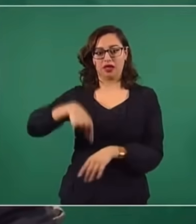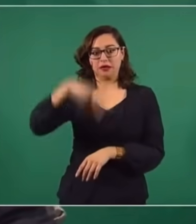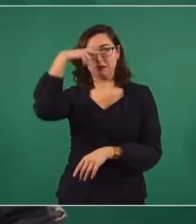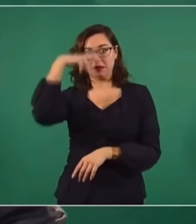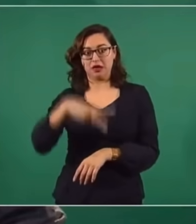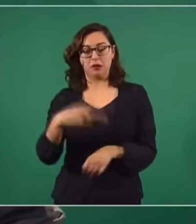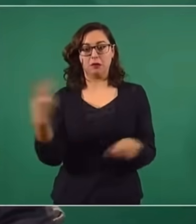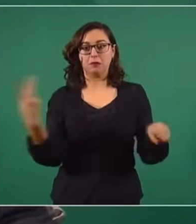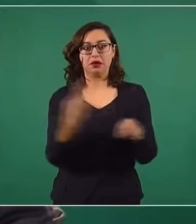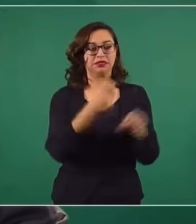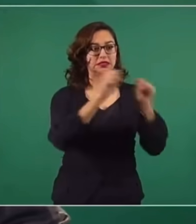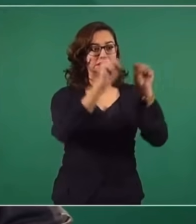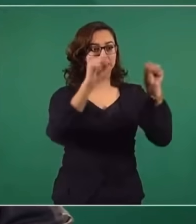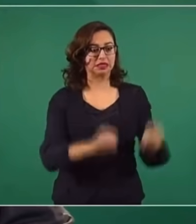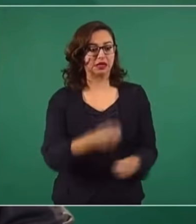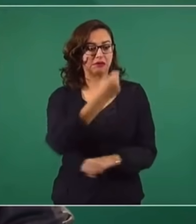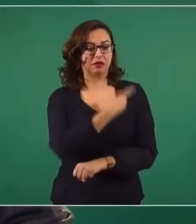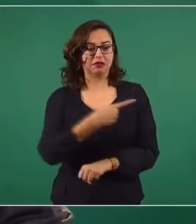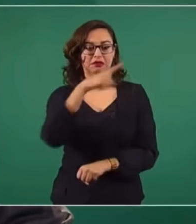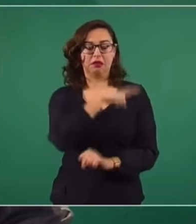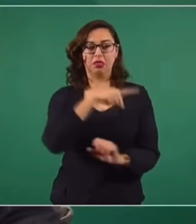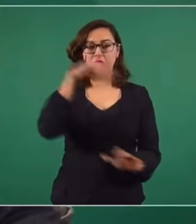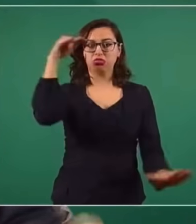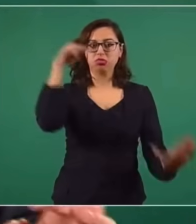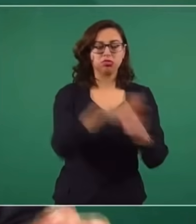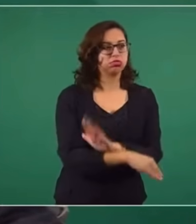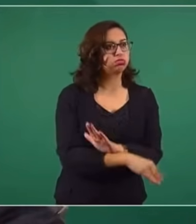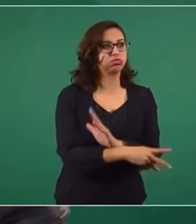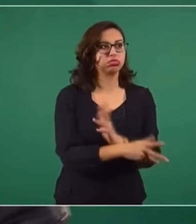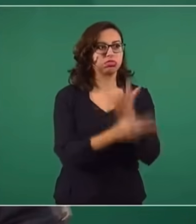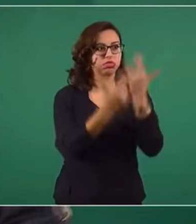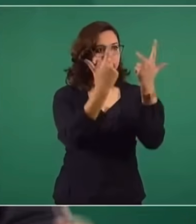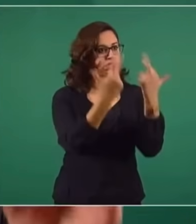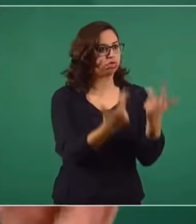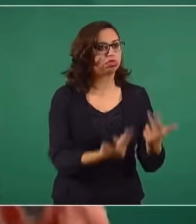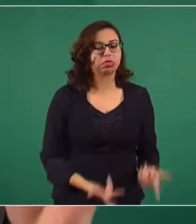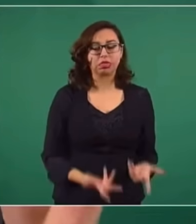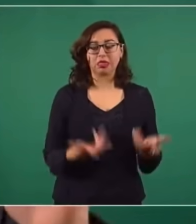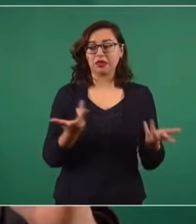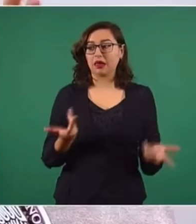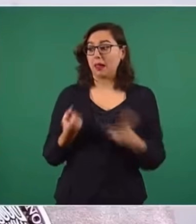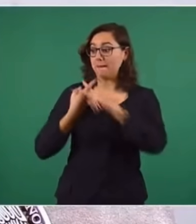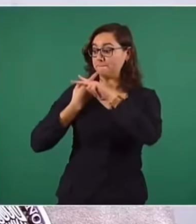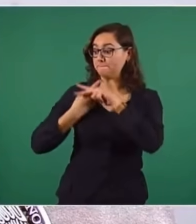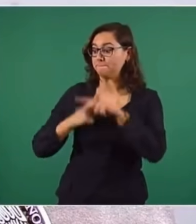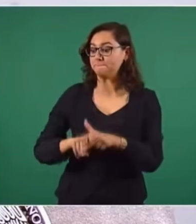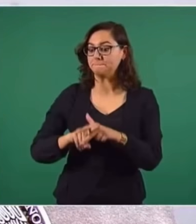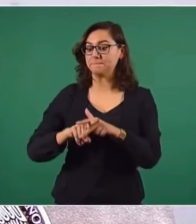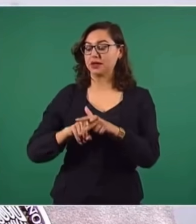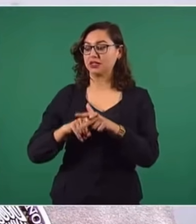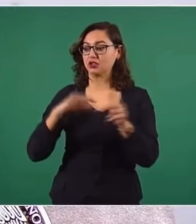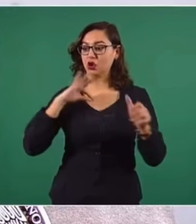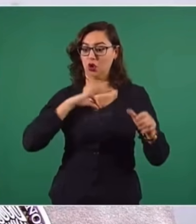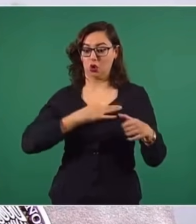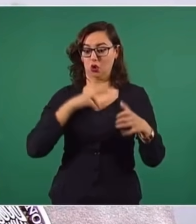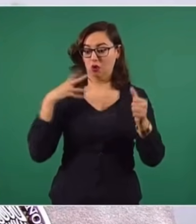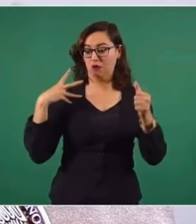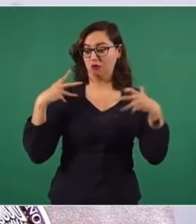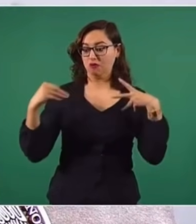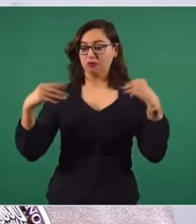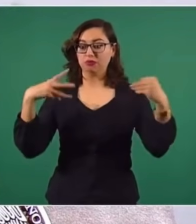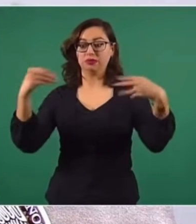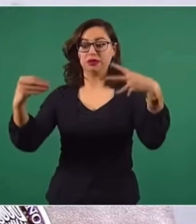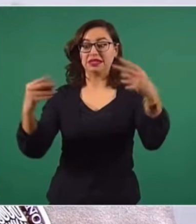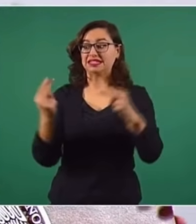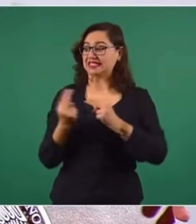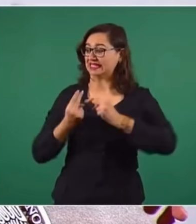al arranque de la epidemia, lo hemos comentado también mucho, era indispensable tener una mitigación inmediata, lograr aplanar